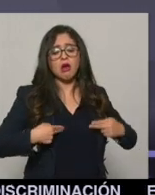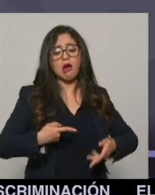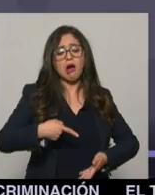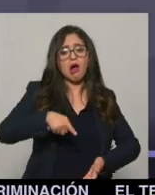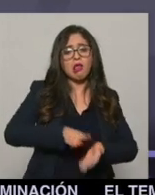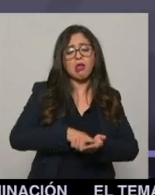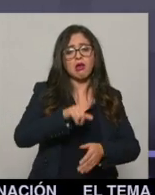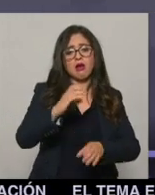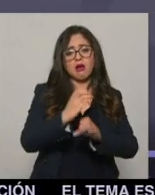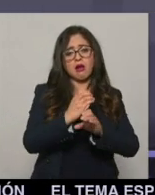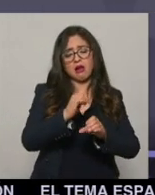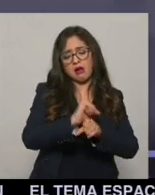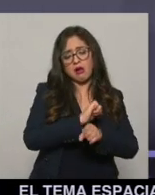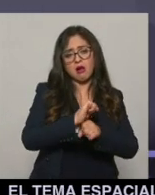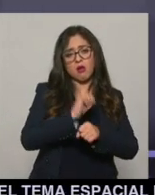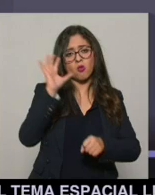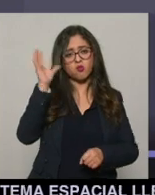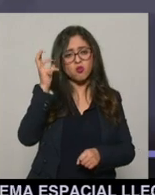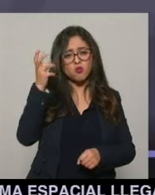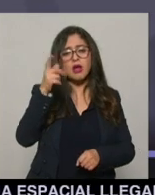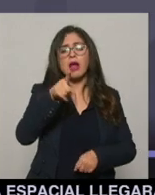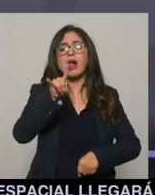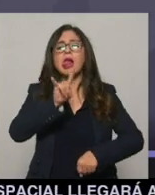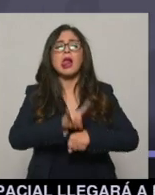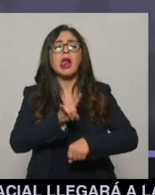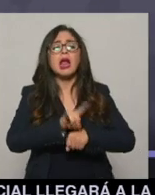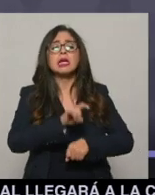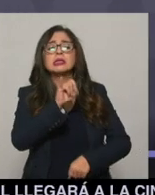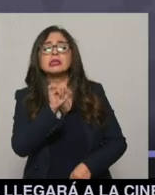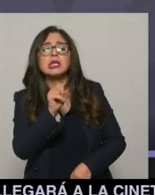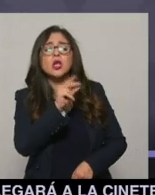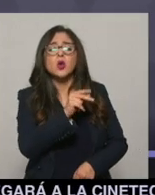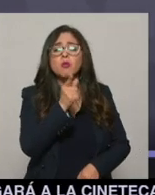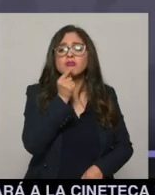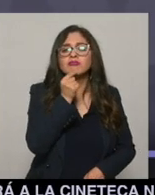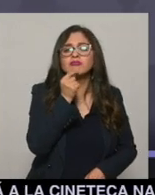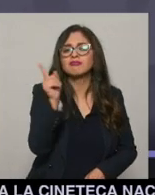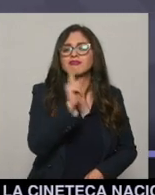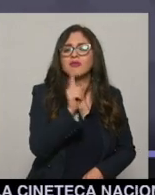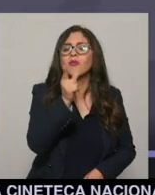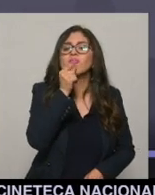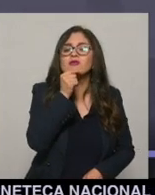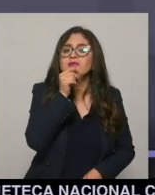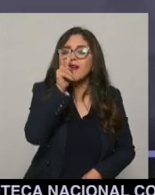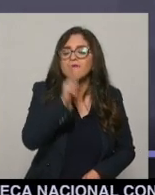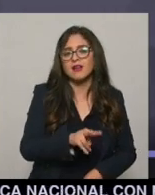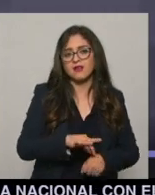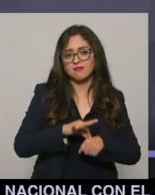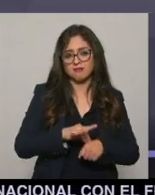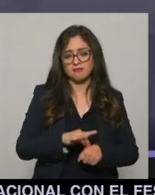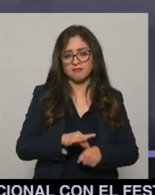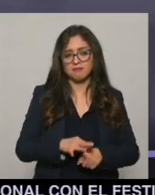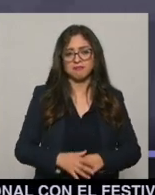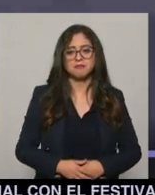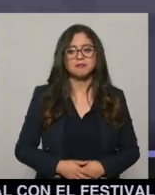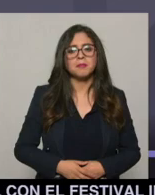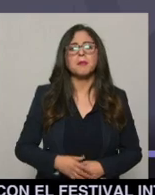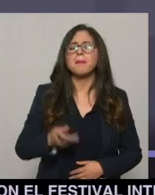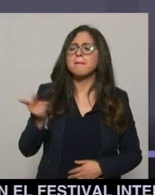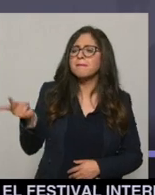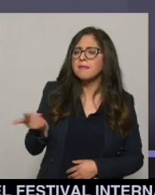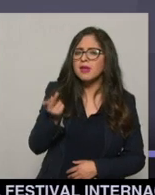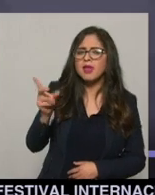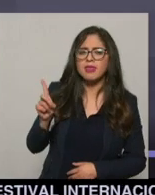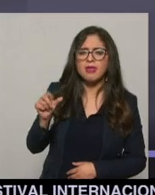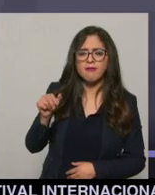Claro, y no son presuntos policías, son policías, de a de veras. No son presuntos, ¿eh? David, como abogado, ¿qué pena